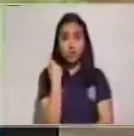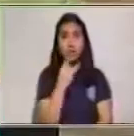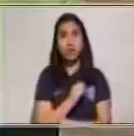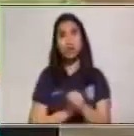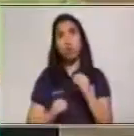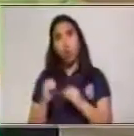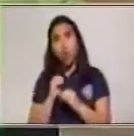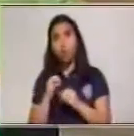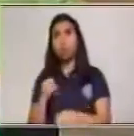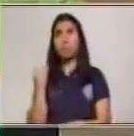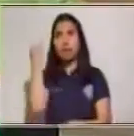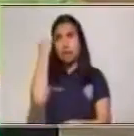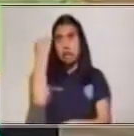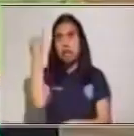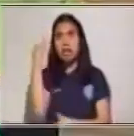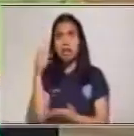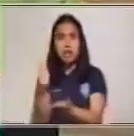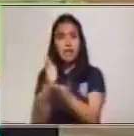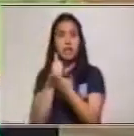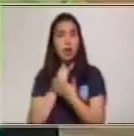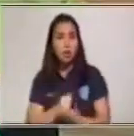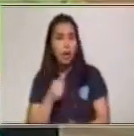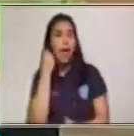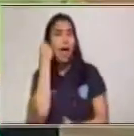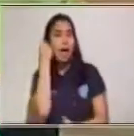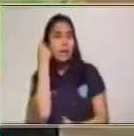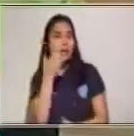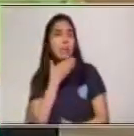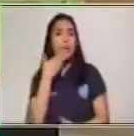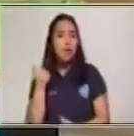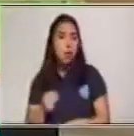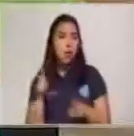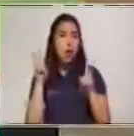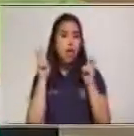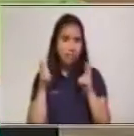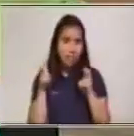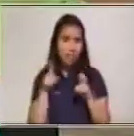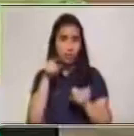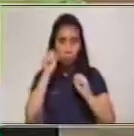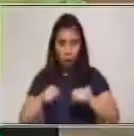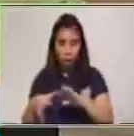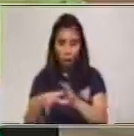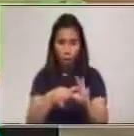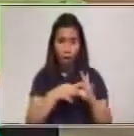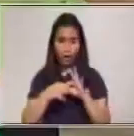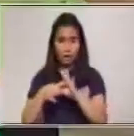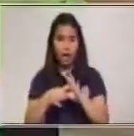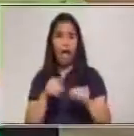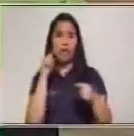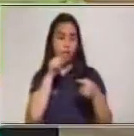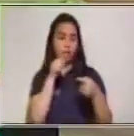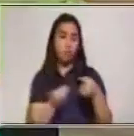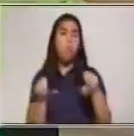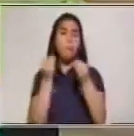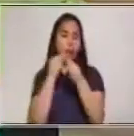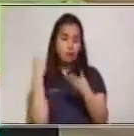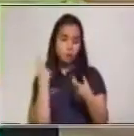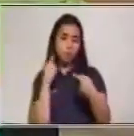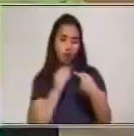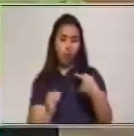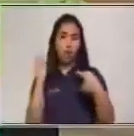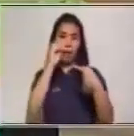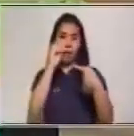después de leer vas a resumir, vas a colocar lo esencial, después vas a organizar, vas a distribuir esa información de tal manera que